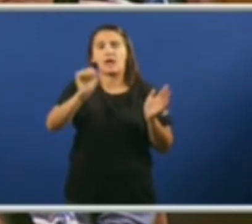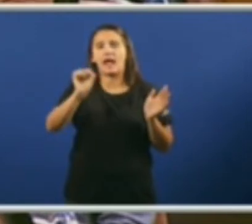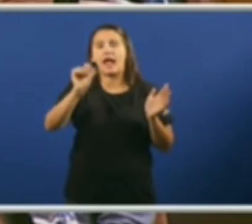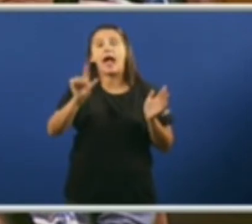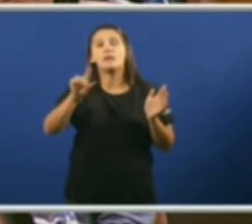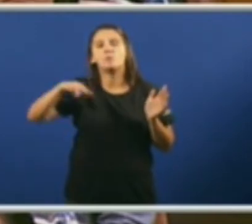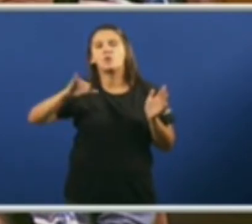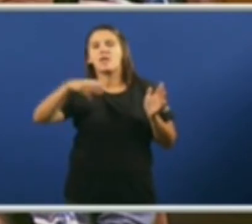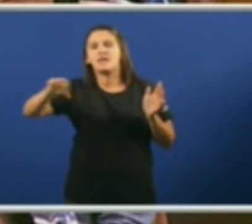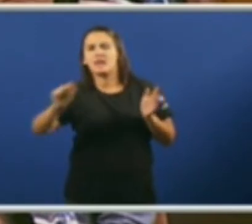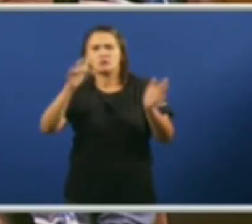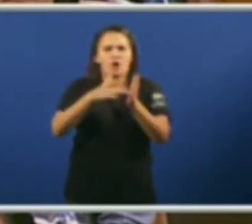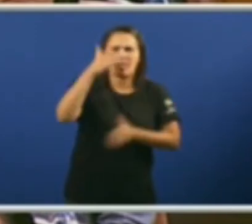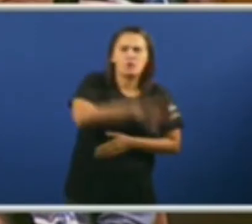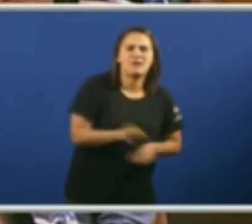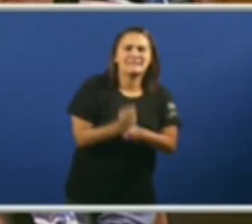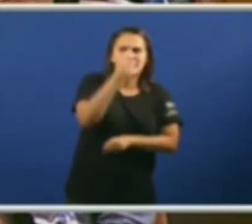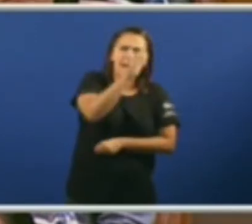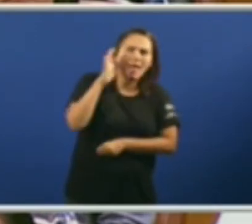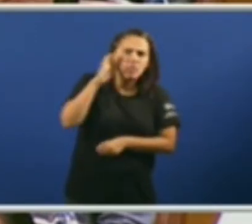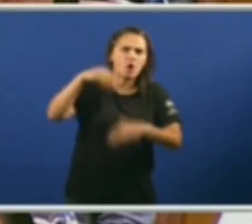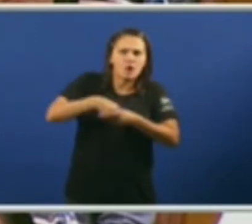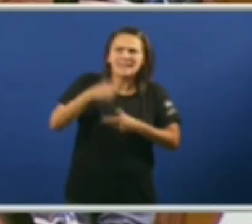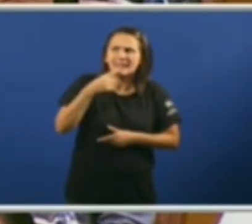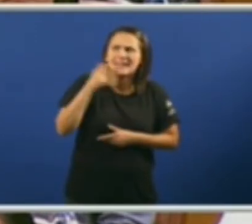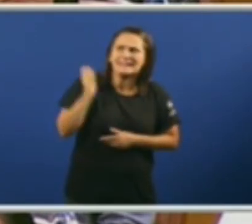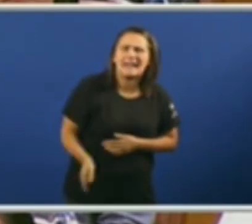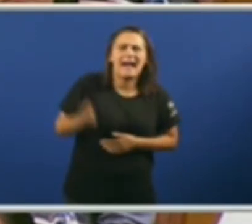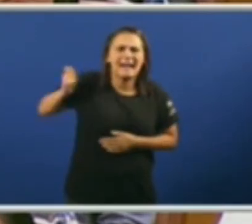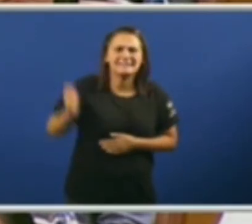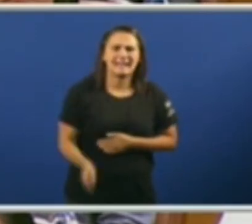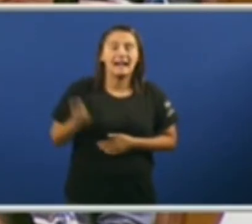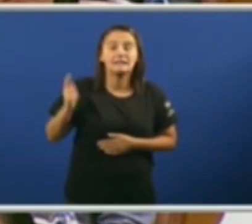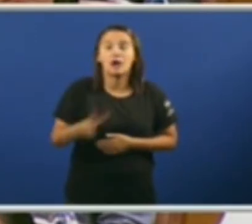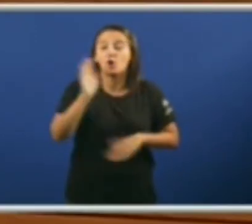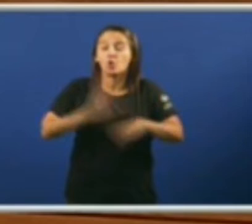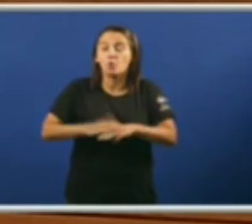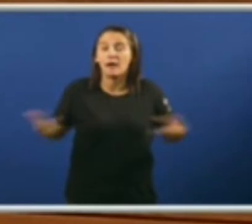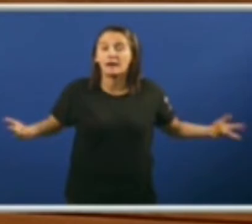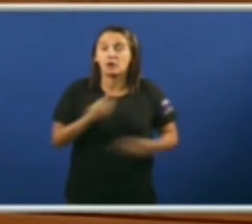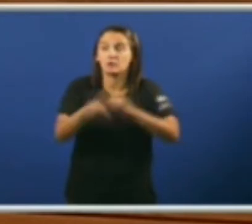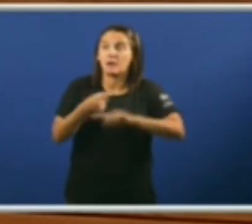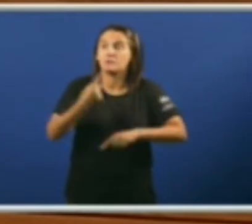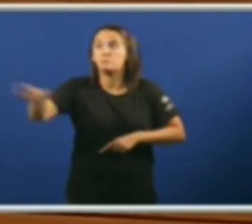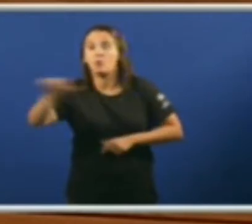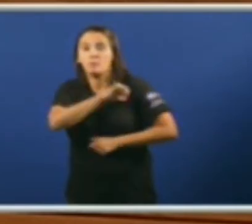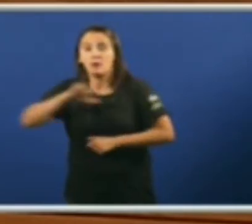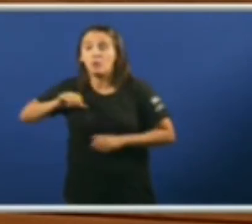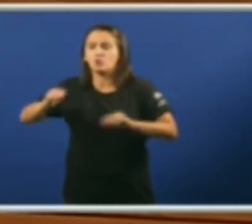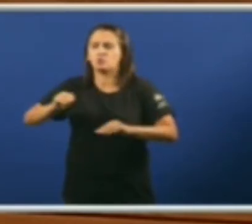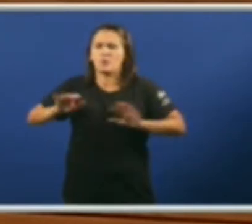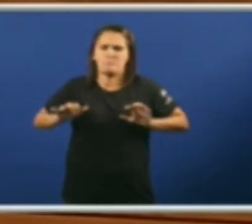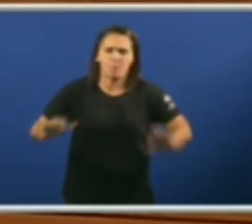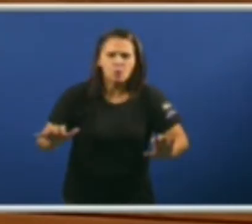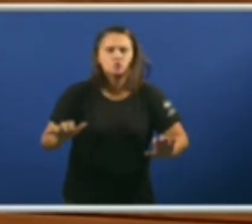Almuíña. Teñen as denuncias dos traballadores e das traballadoras de como sistemáticamente polos recortes e as privatizacións que vostedes impulsan,